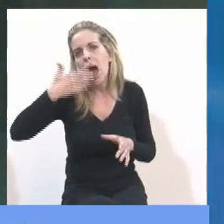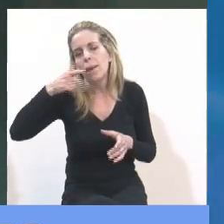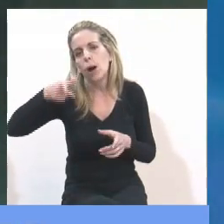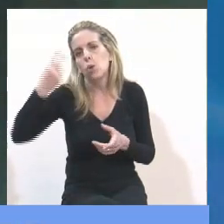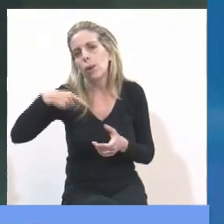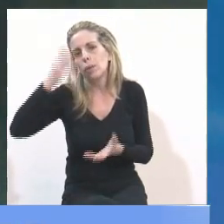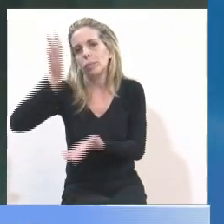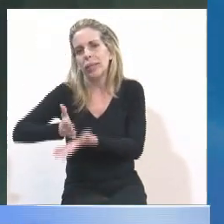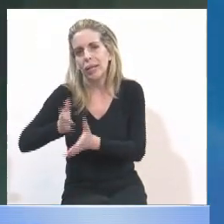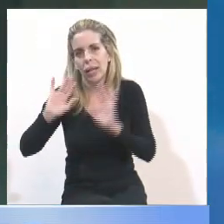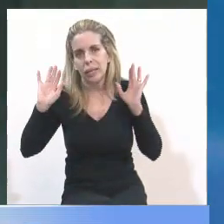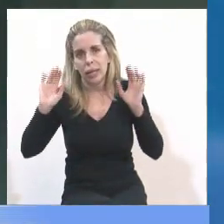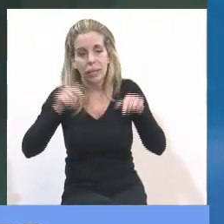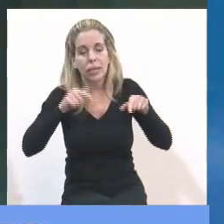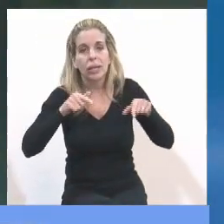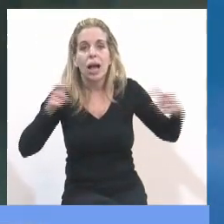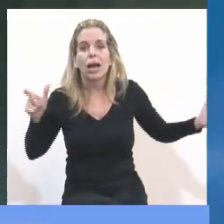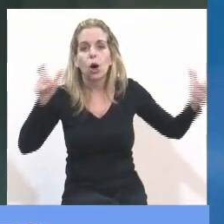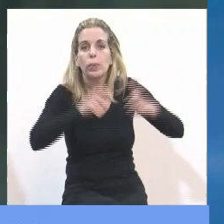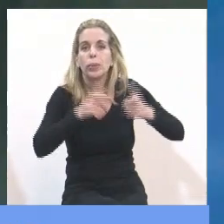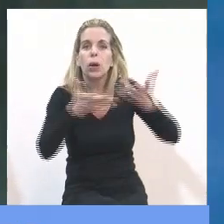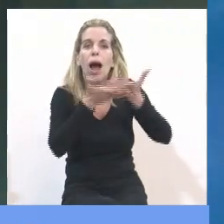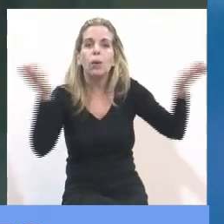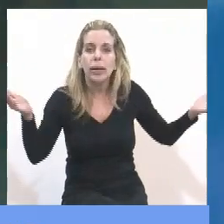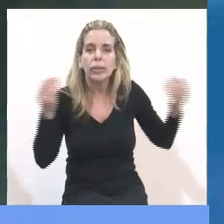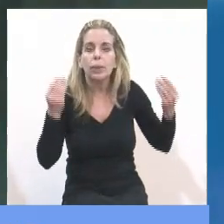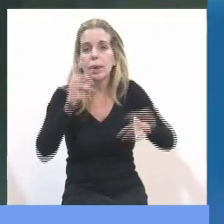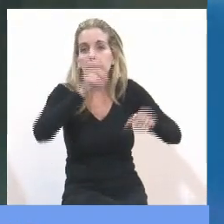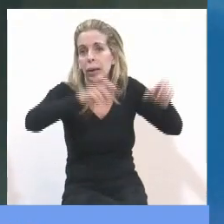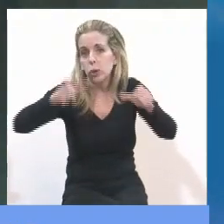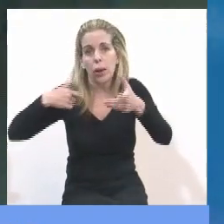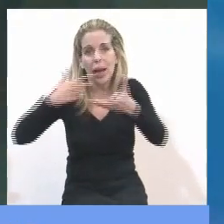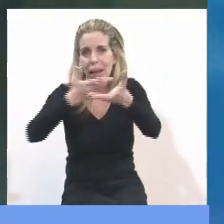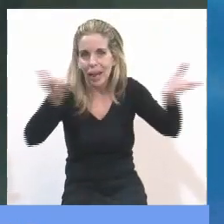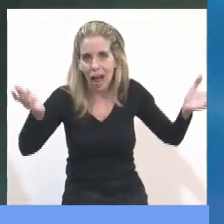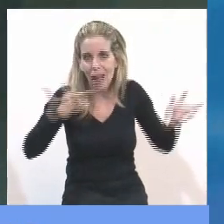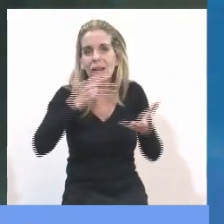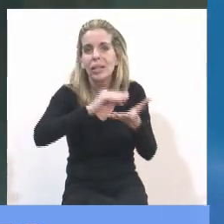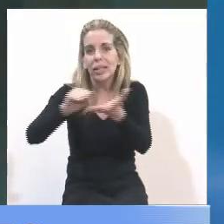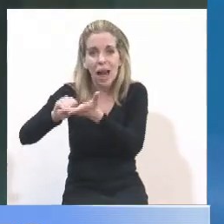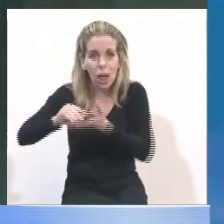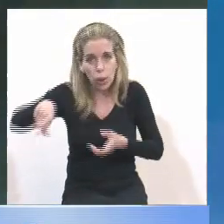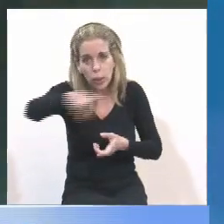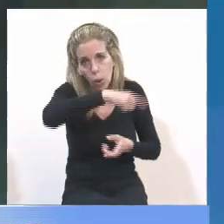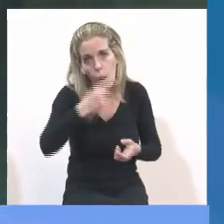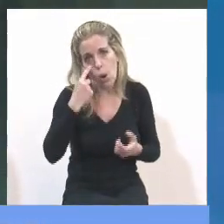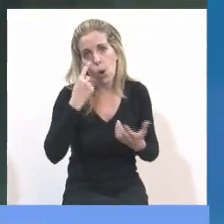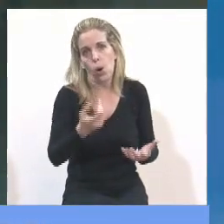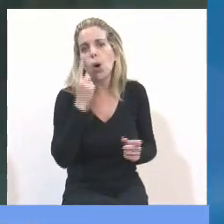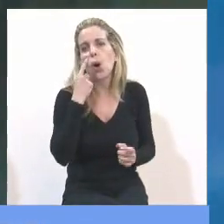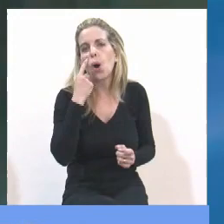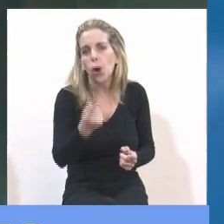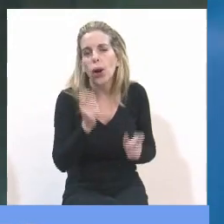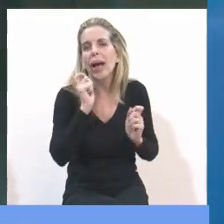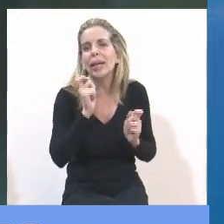creo que estas audiencias hacen que la ciudadanía y todos nosotros conozcamos quiénes son los jueces